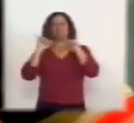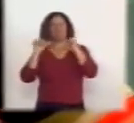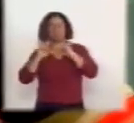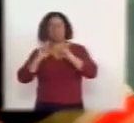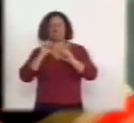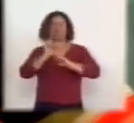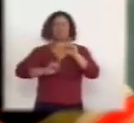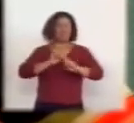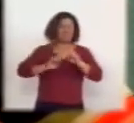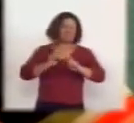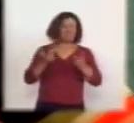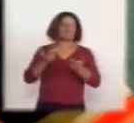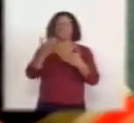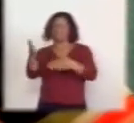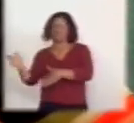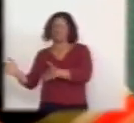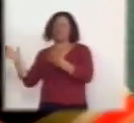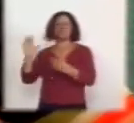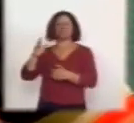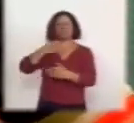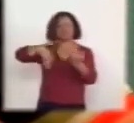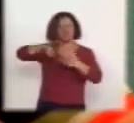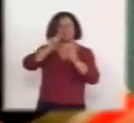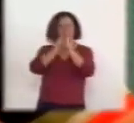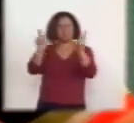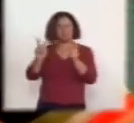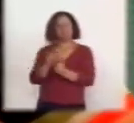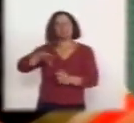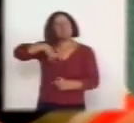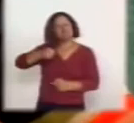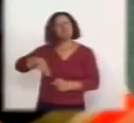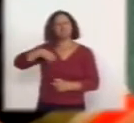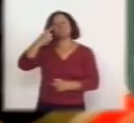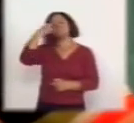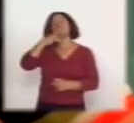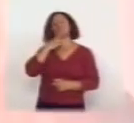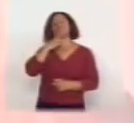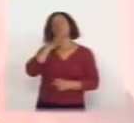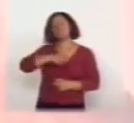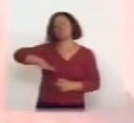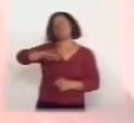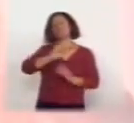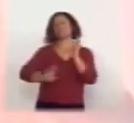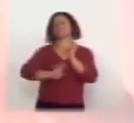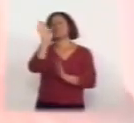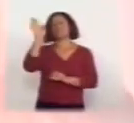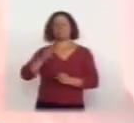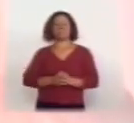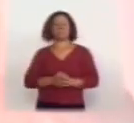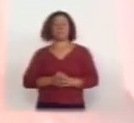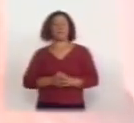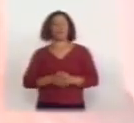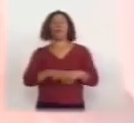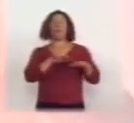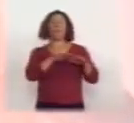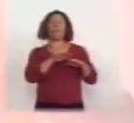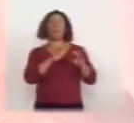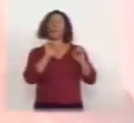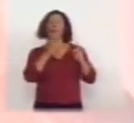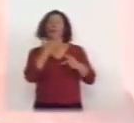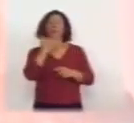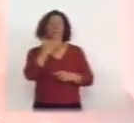Y pues estamos ahí echándole muchas ganas para que esto funcione y sigamos adelante. Pues te felicito y ojalá y